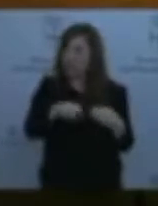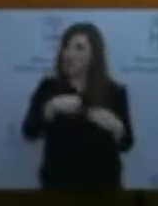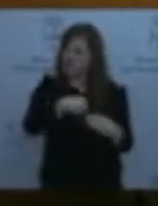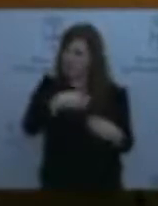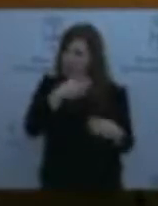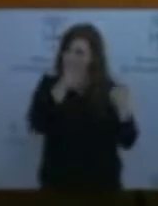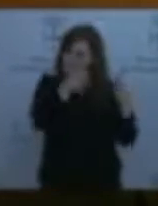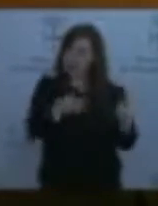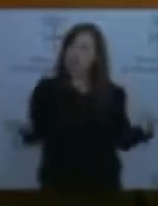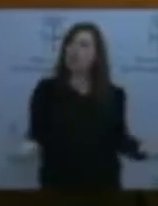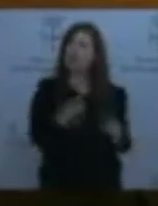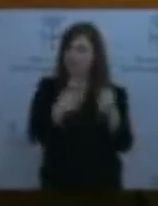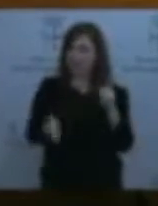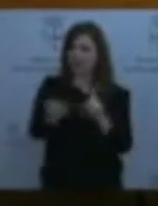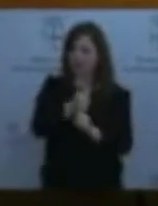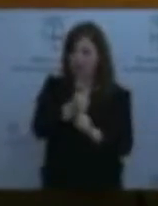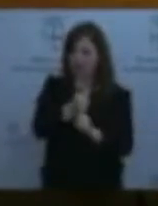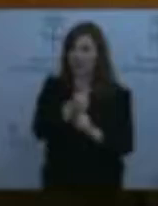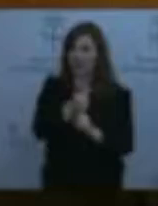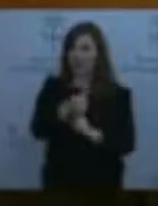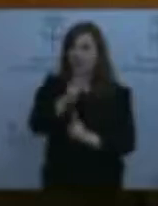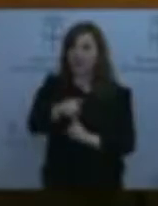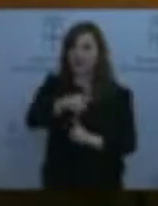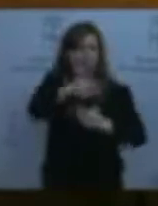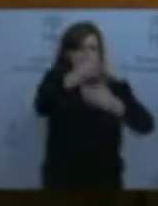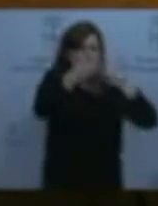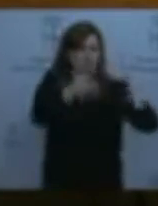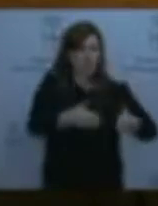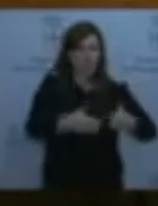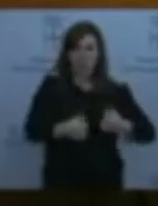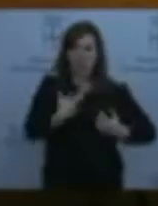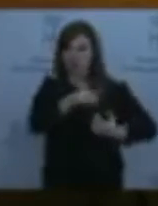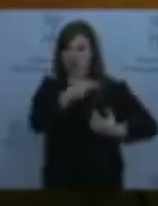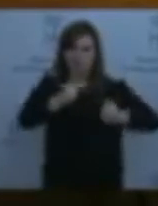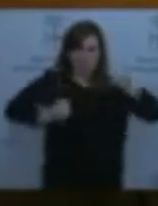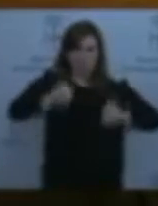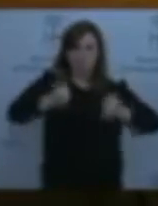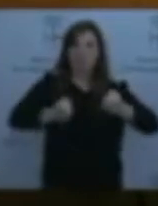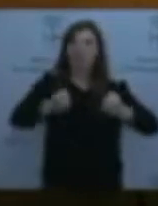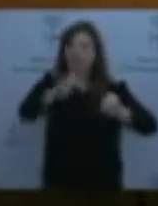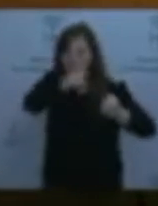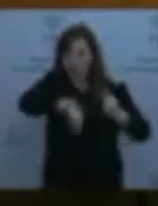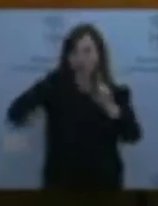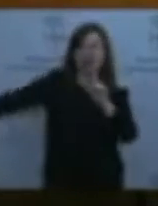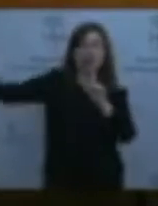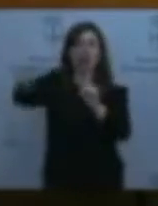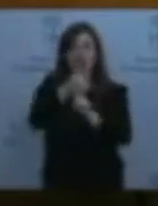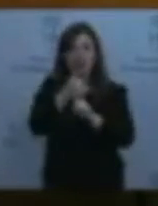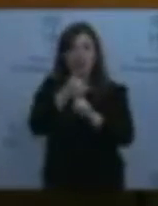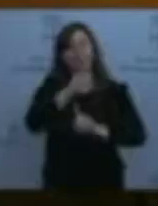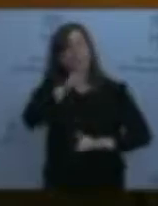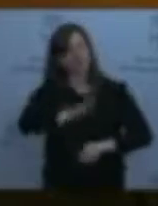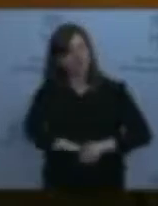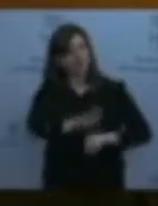Lloró bastante y también pataleó, pero lo conseguimos. Al final tuvo que